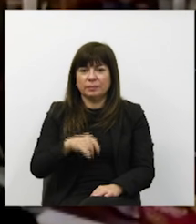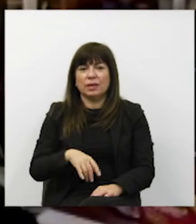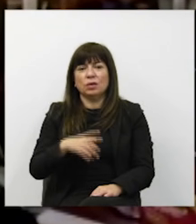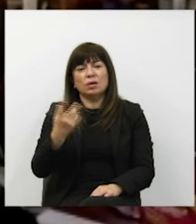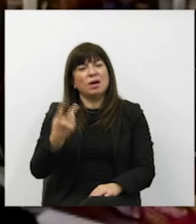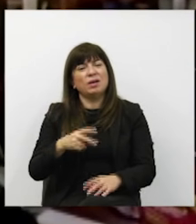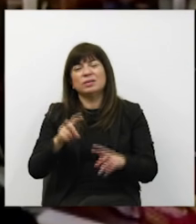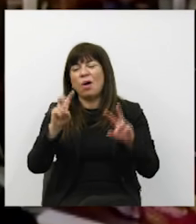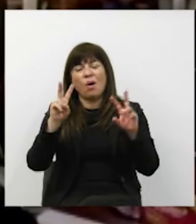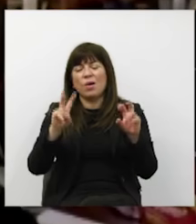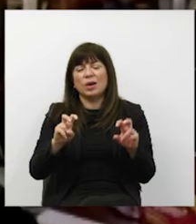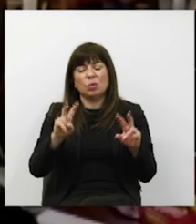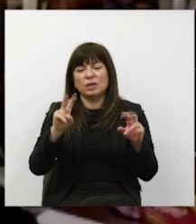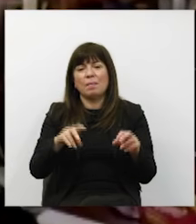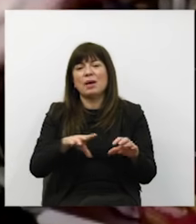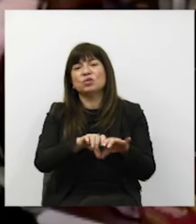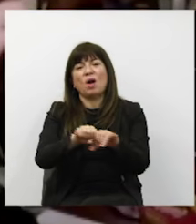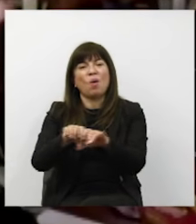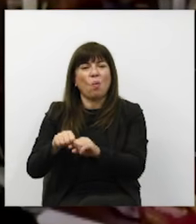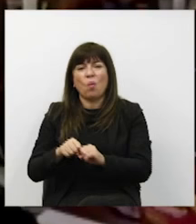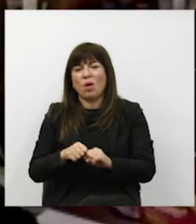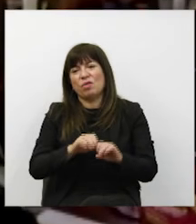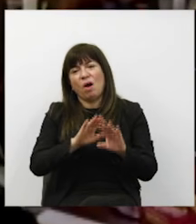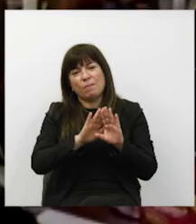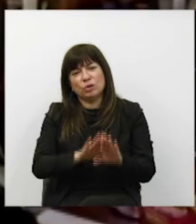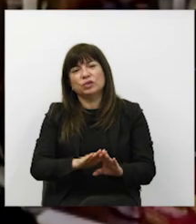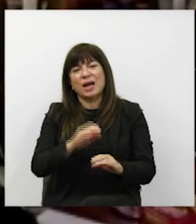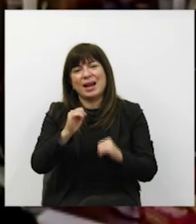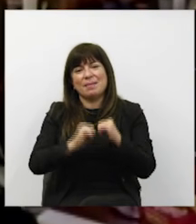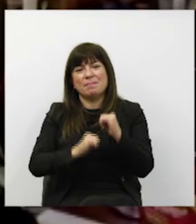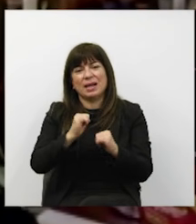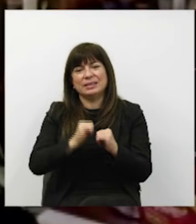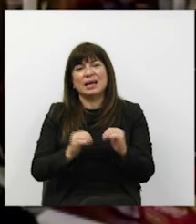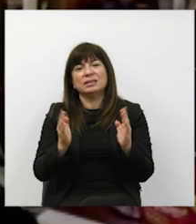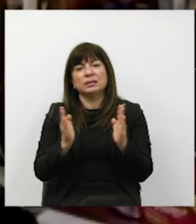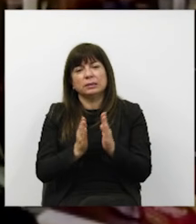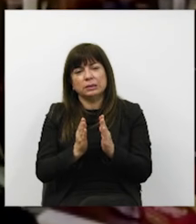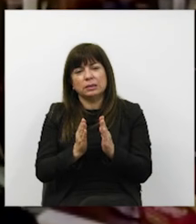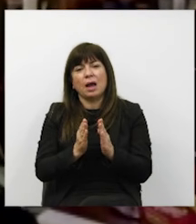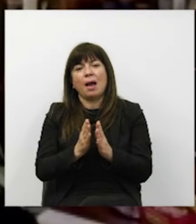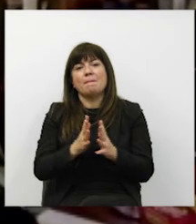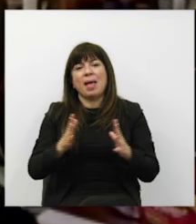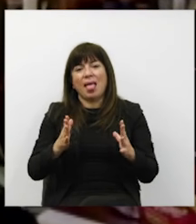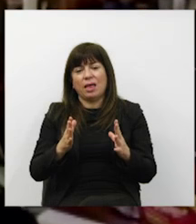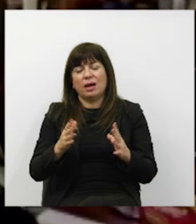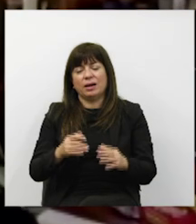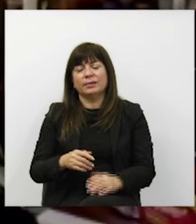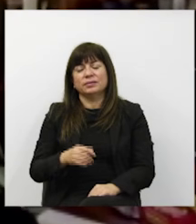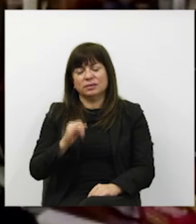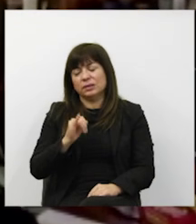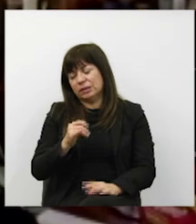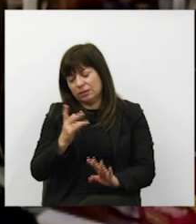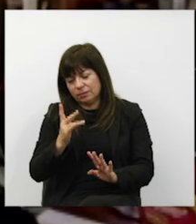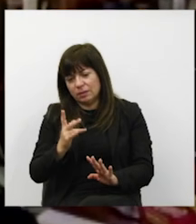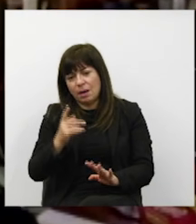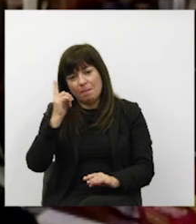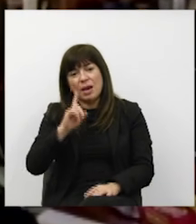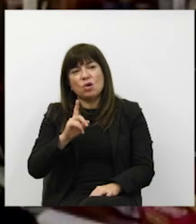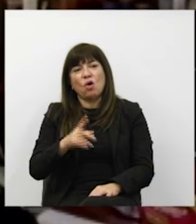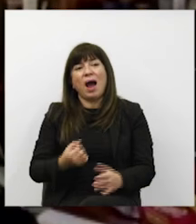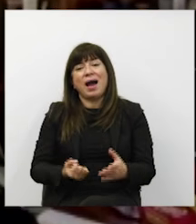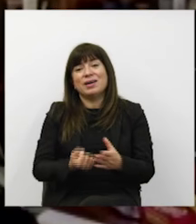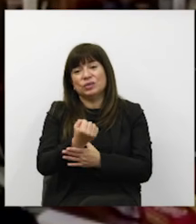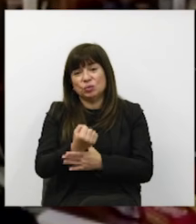No es un tema de... Yo estoy de acuerdo en que hay que apoyar a las empresas chicas, medianas y todas, pero un hecho factual. La ayuda